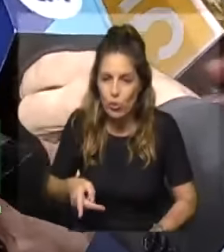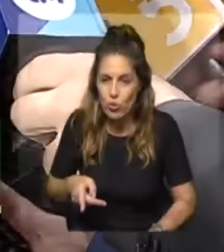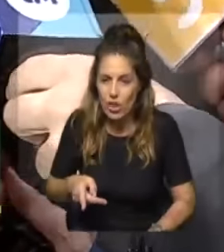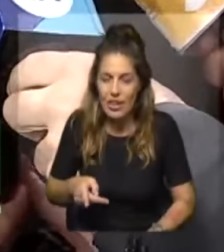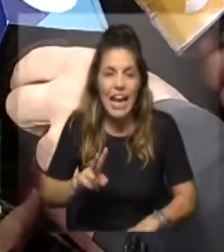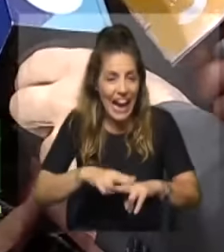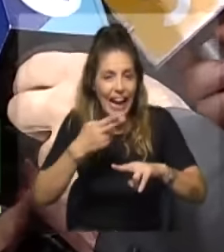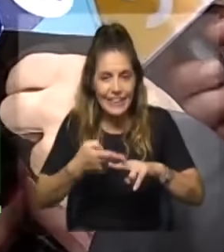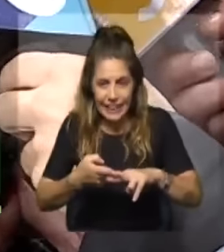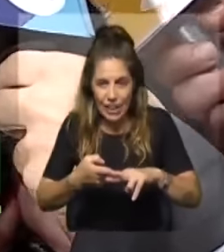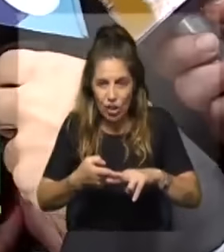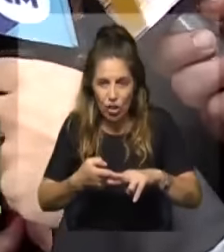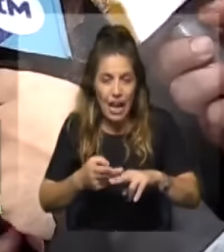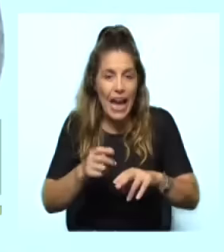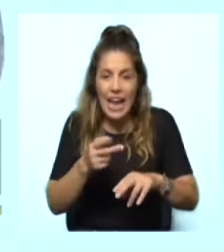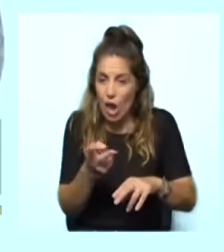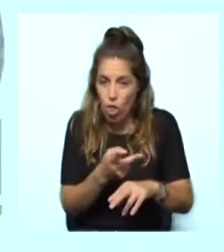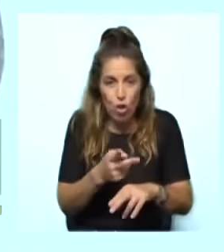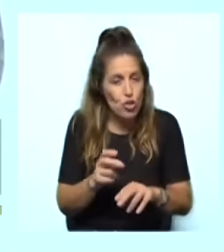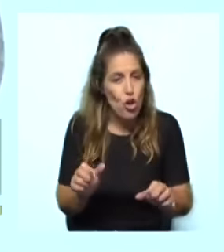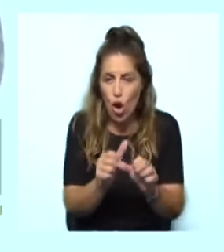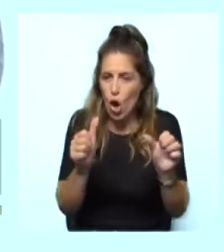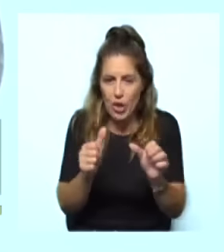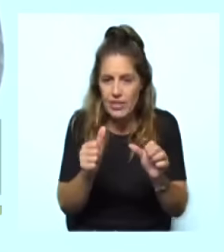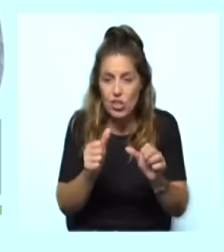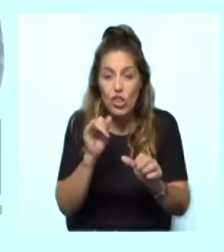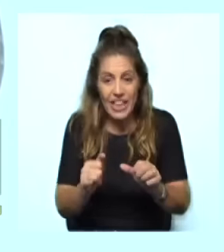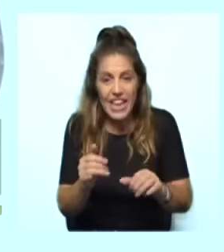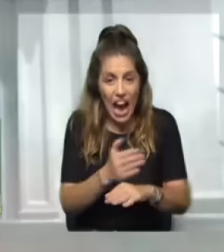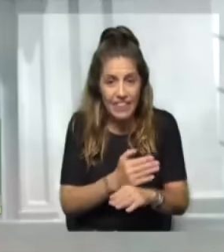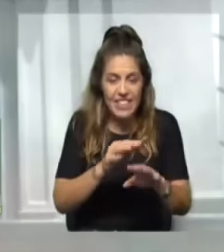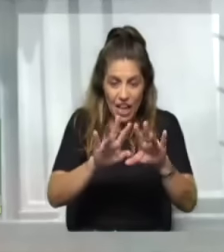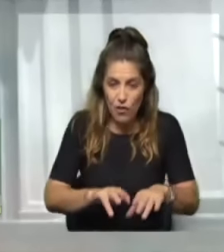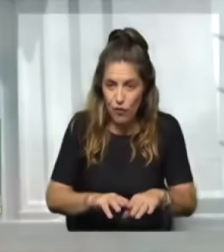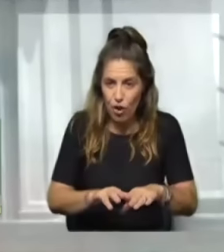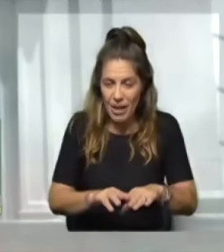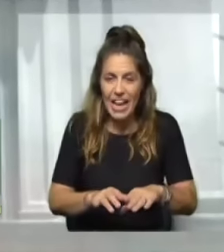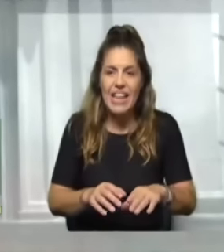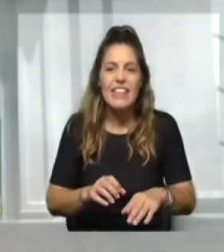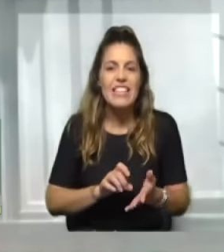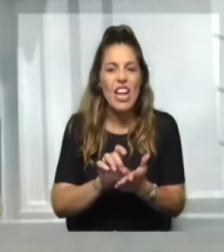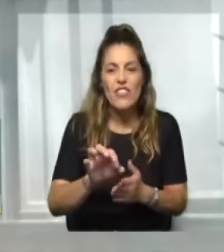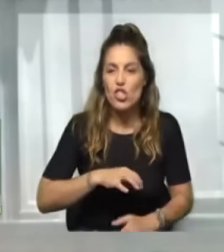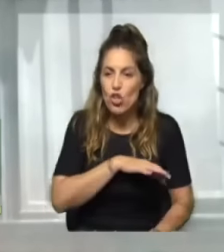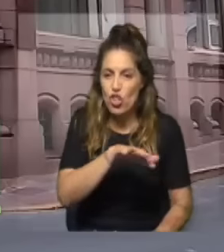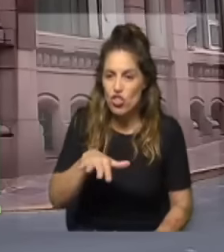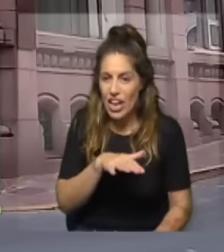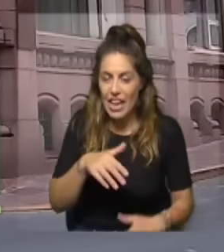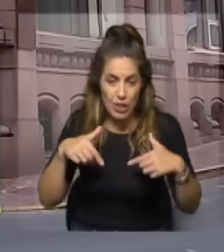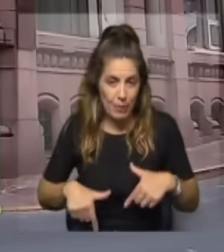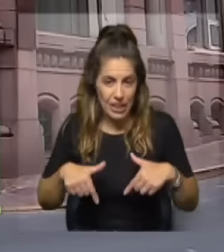reitero que en ningún caso se actuó sin el informe de los servicios sociales del ministerio y en ningún